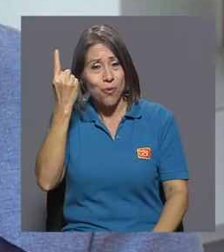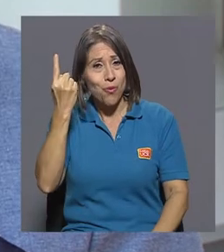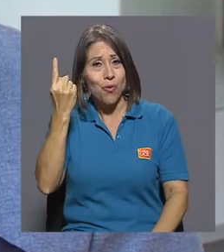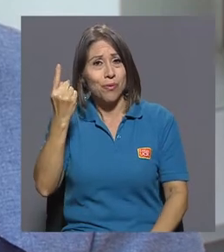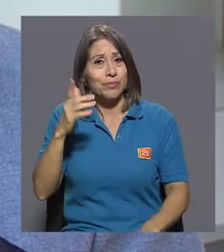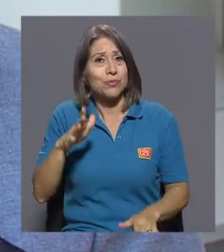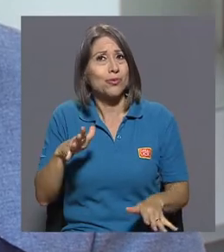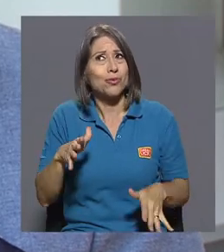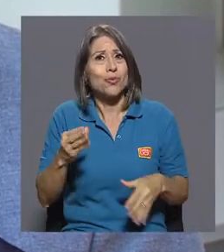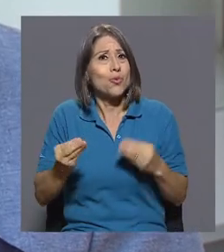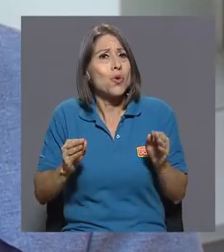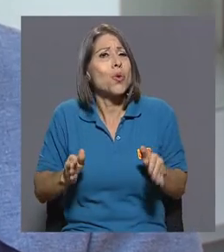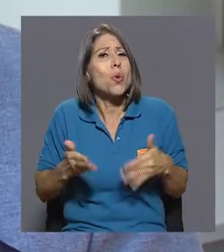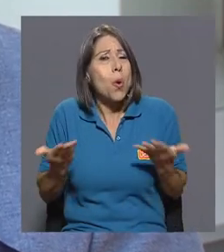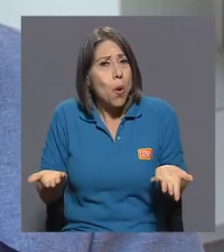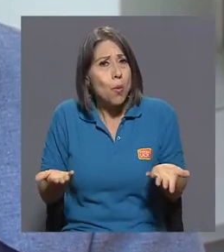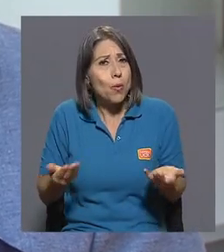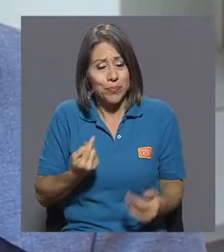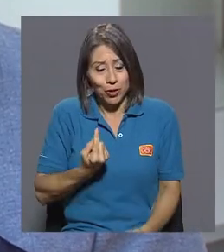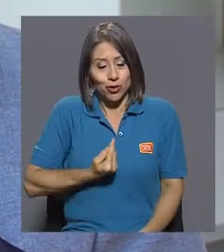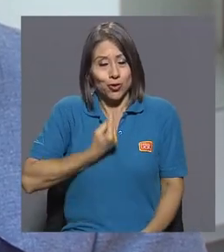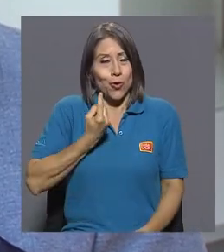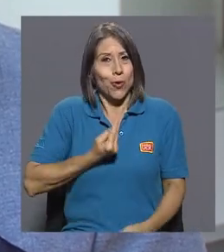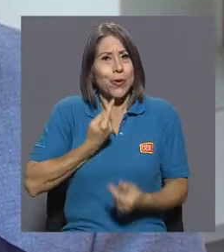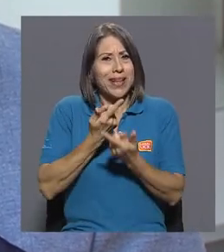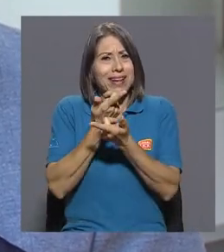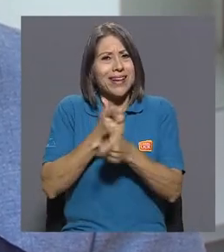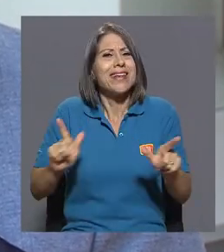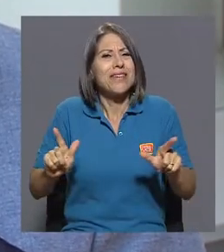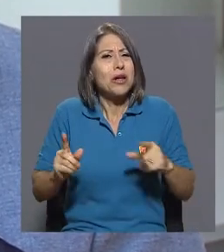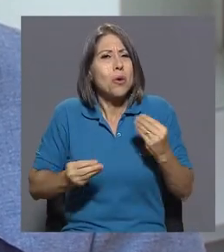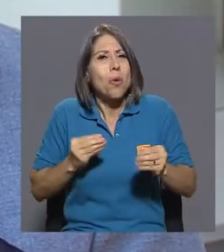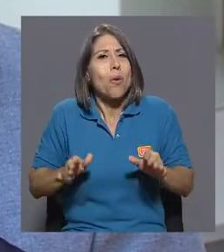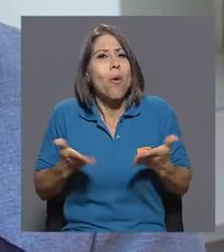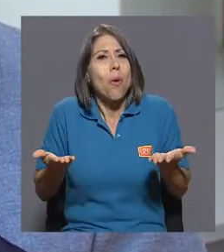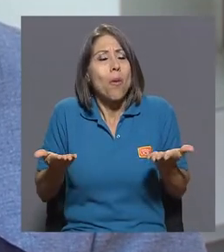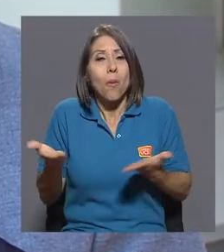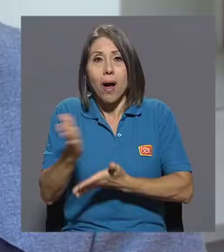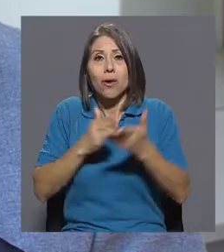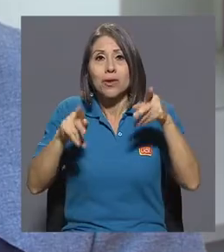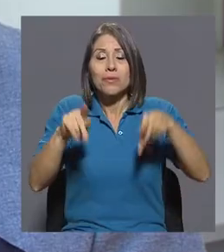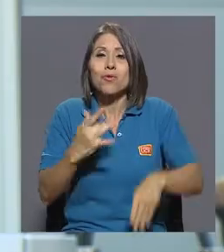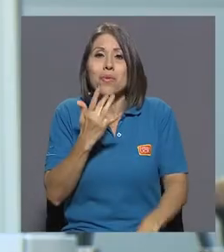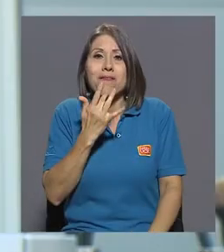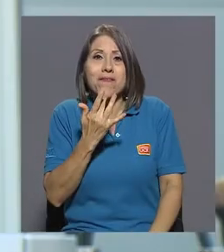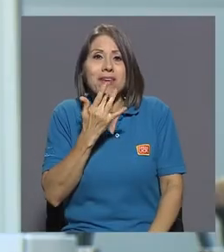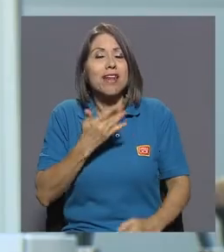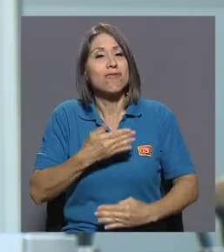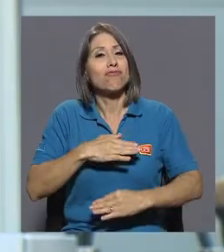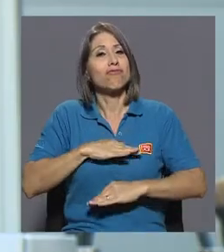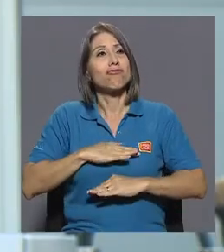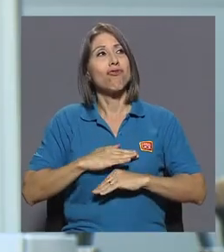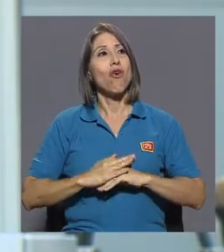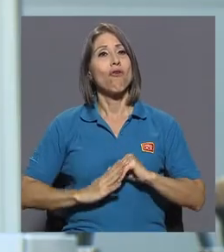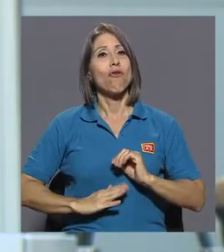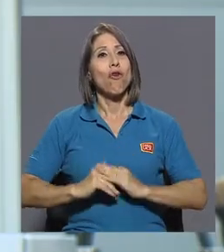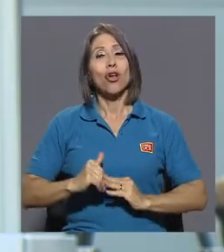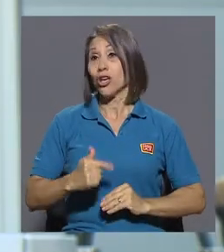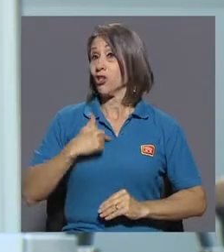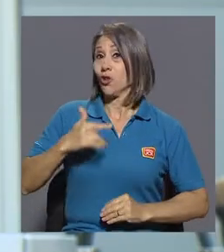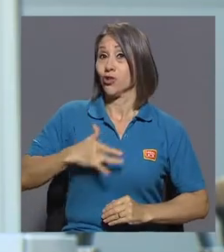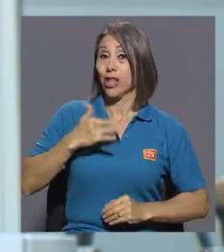puede ser solo y libre. Hay gente que prefiere yo el confort. Yo siento que uno no puede ser libre si no está